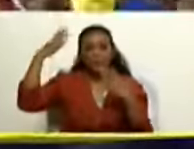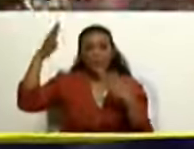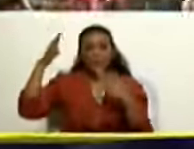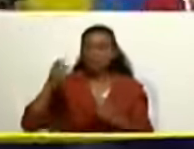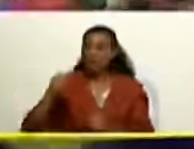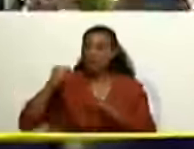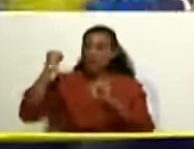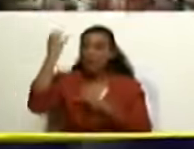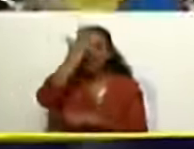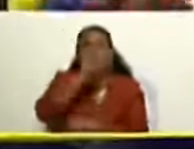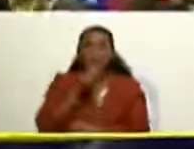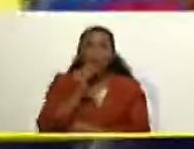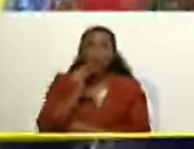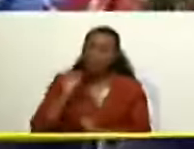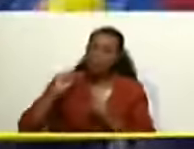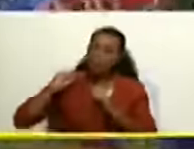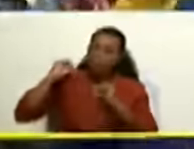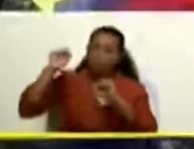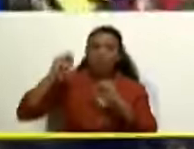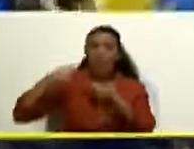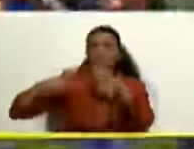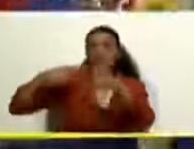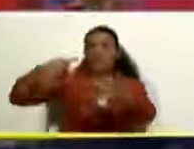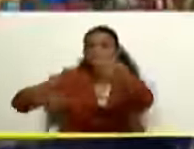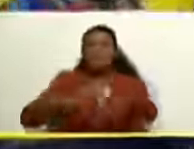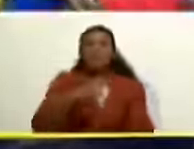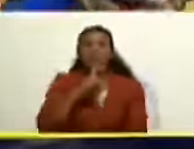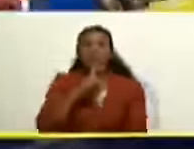¡A la juventud, generación de oro!